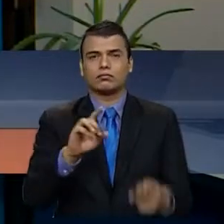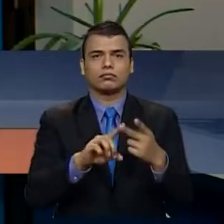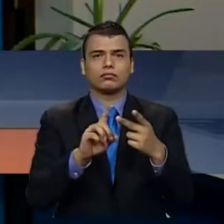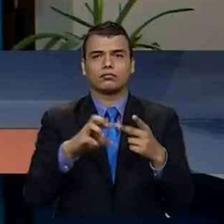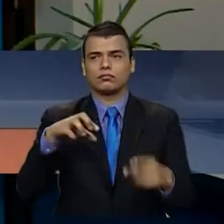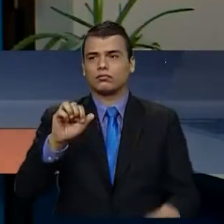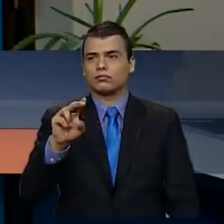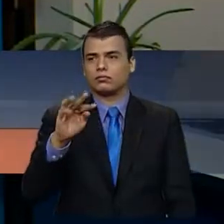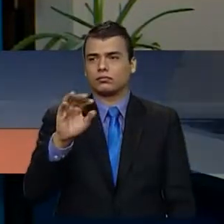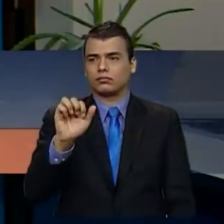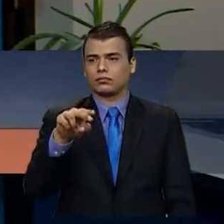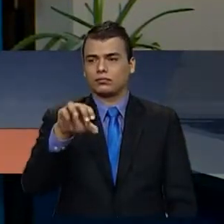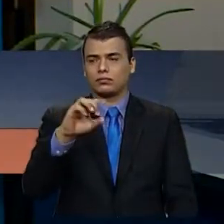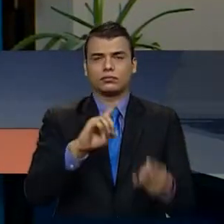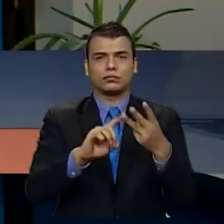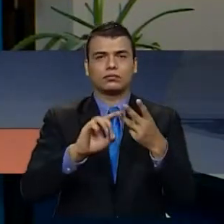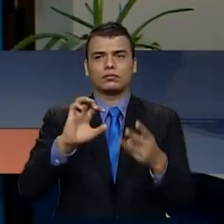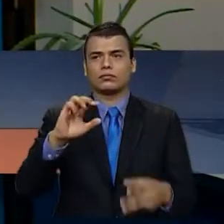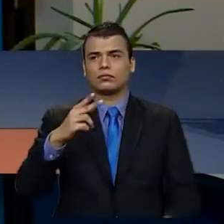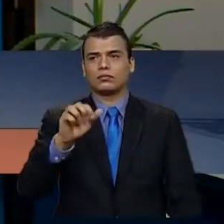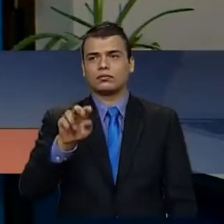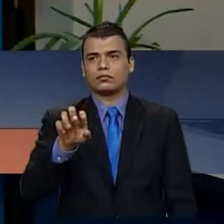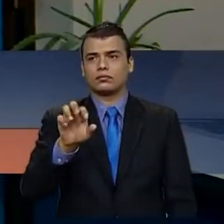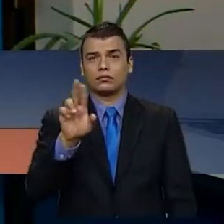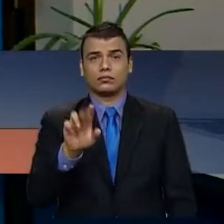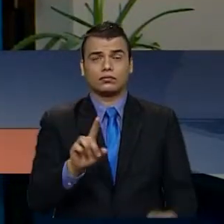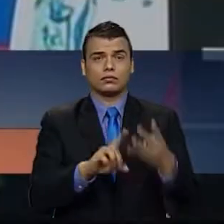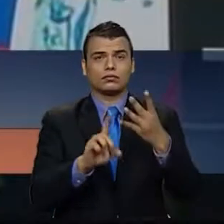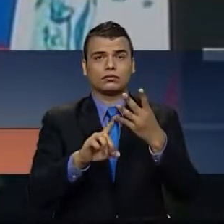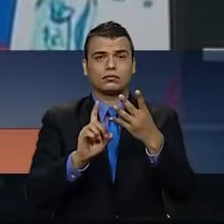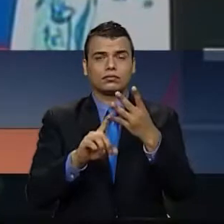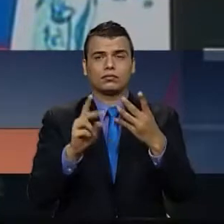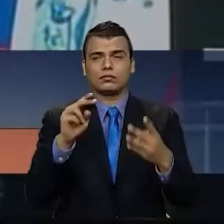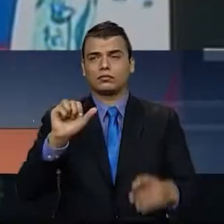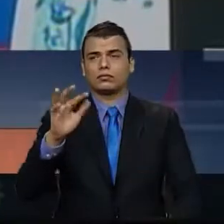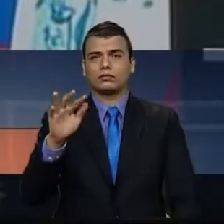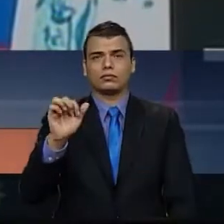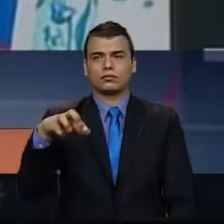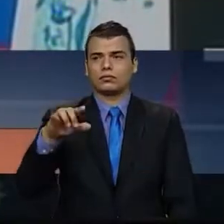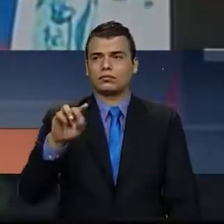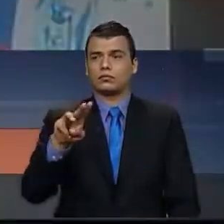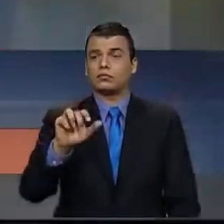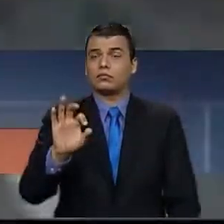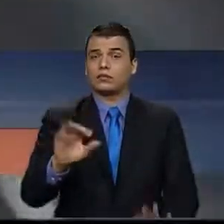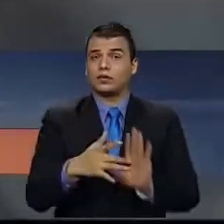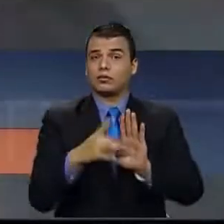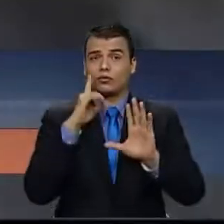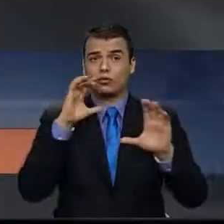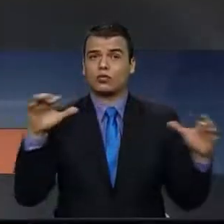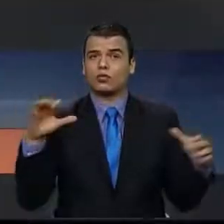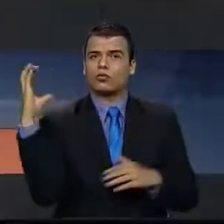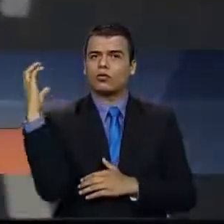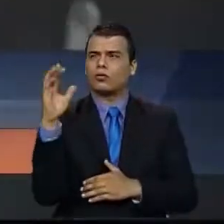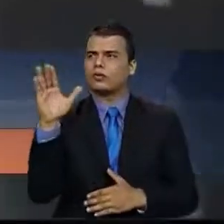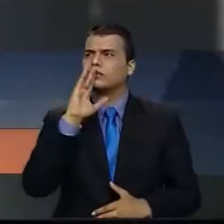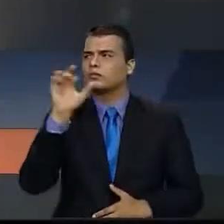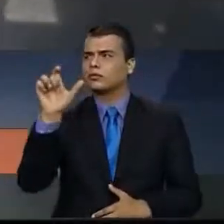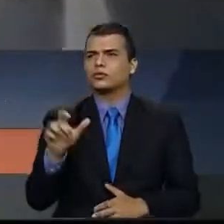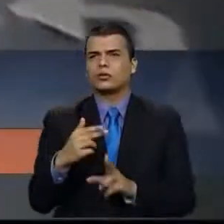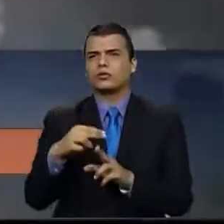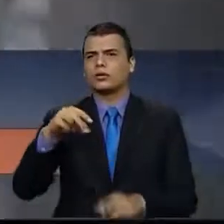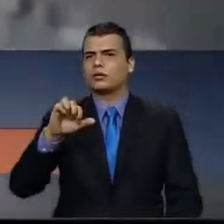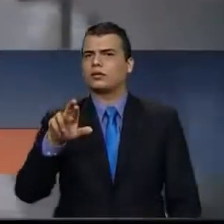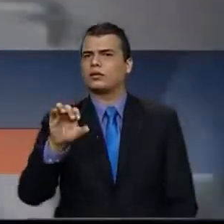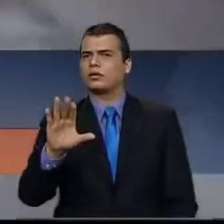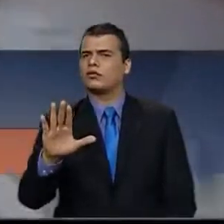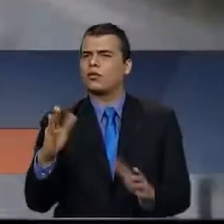y Atapuma. Las cartas de Colombia para este Tour. Y las grandes preguntas e incógnitas. ¿Cómo llega Nairo Quintana realmente a este